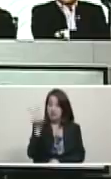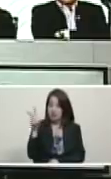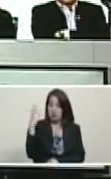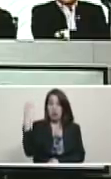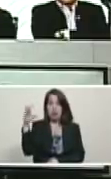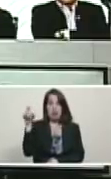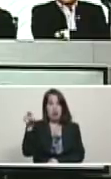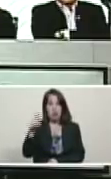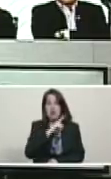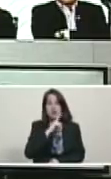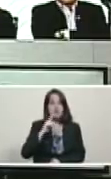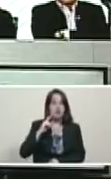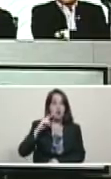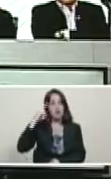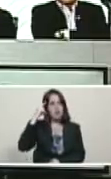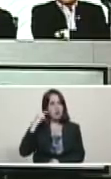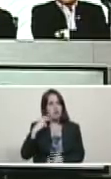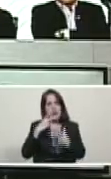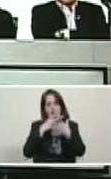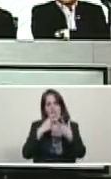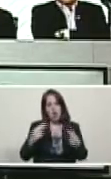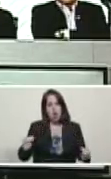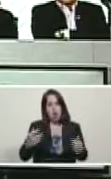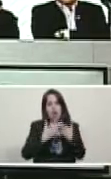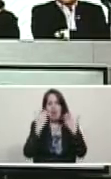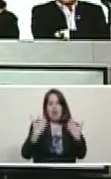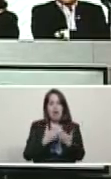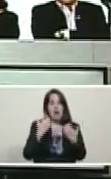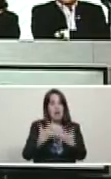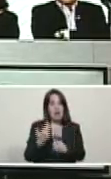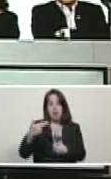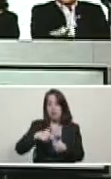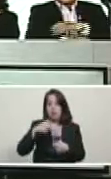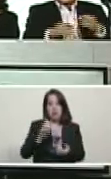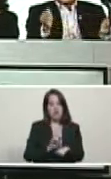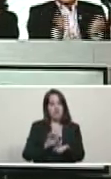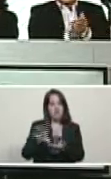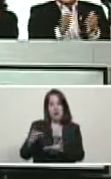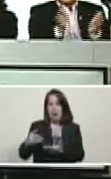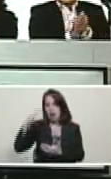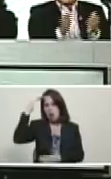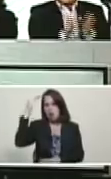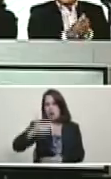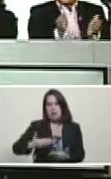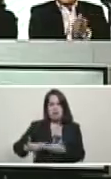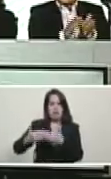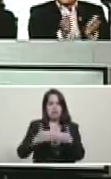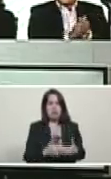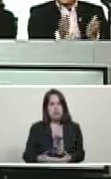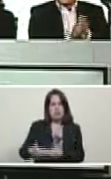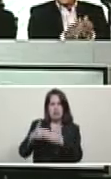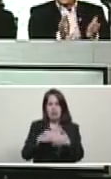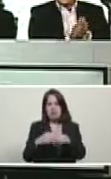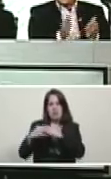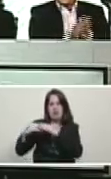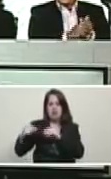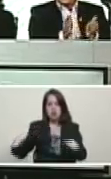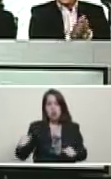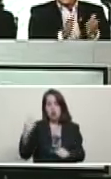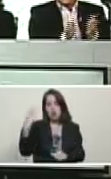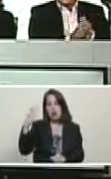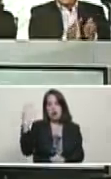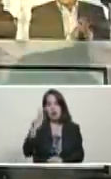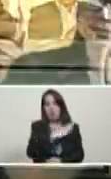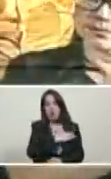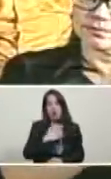nombre de bolívar no a la guerra del petróleo fuera las tropas gringas de territorio colombiano queremos paz